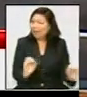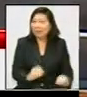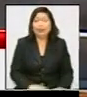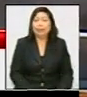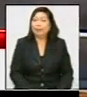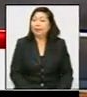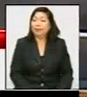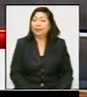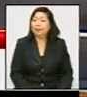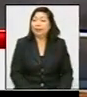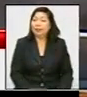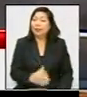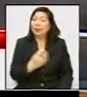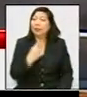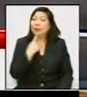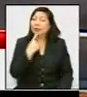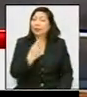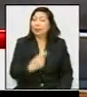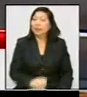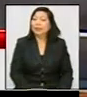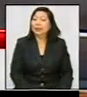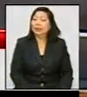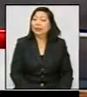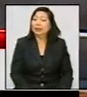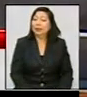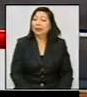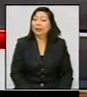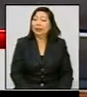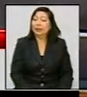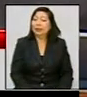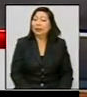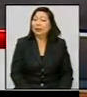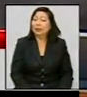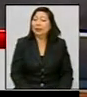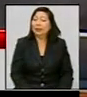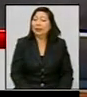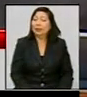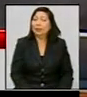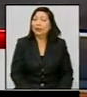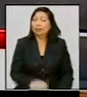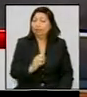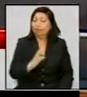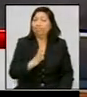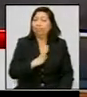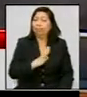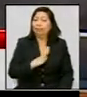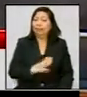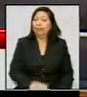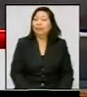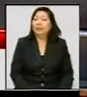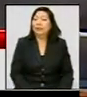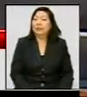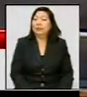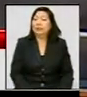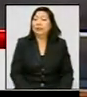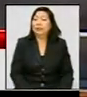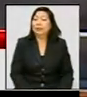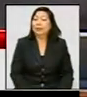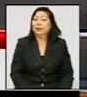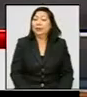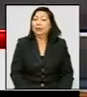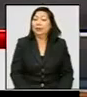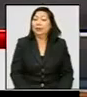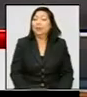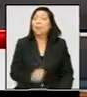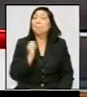Presidente, quiero decirle... Al final, por favor, quiero decirle de manera, en segundo lugar, es la